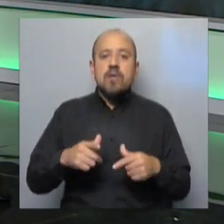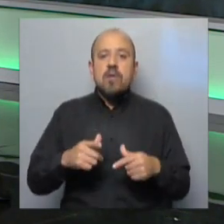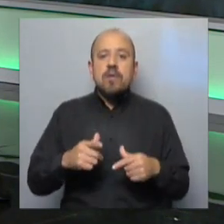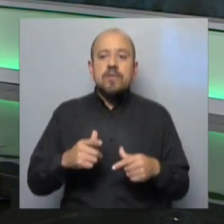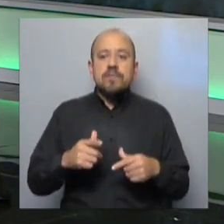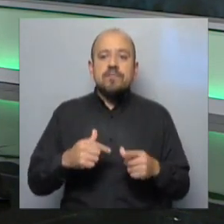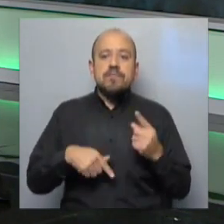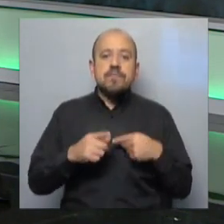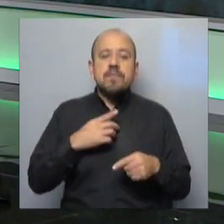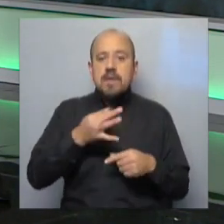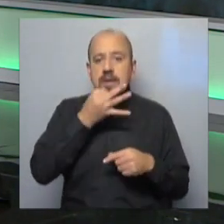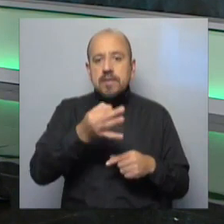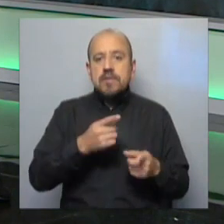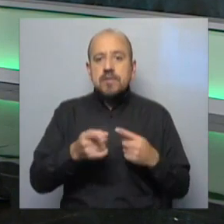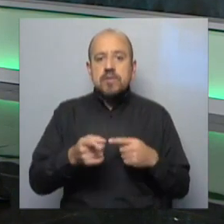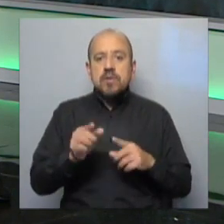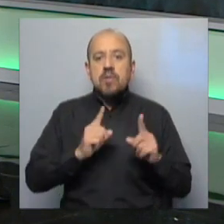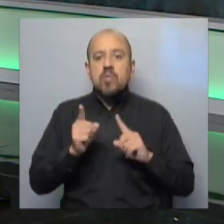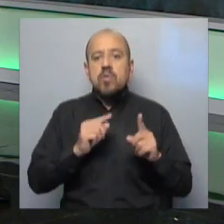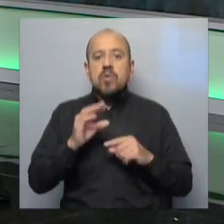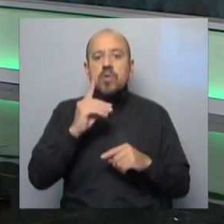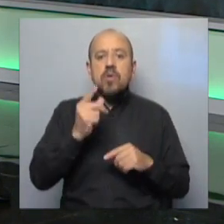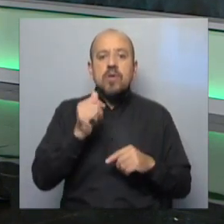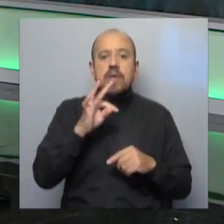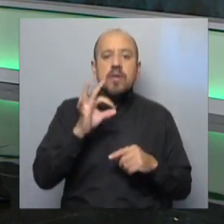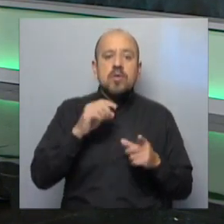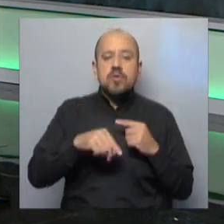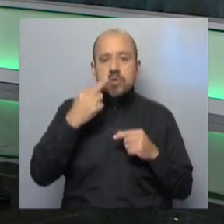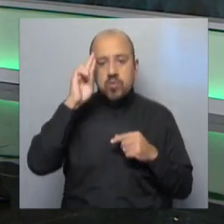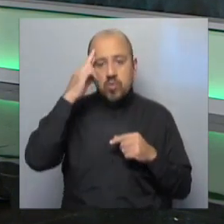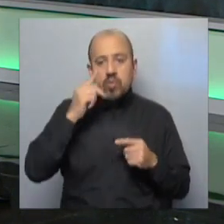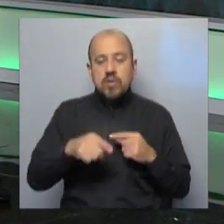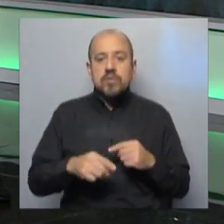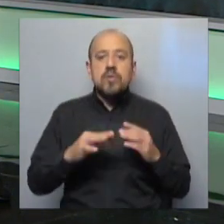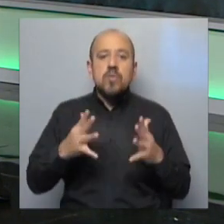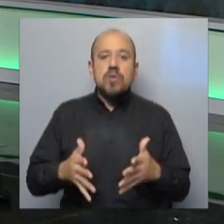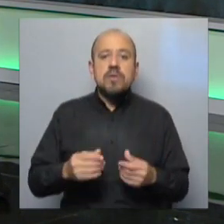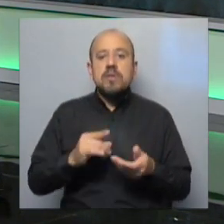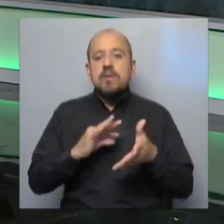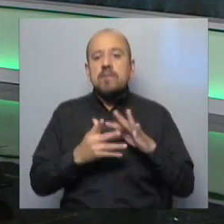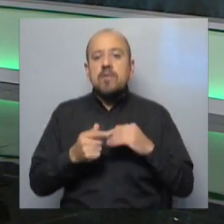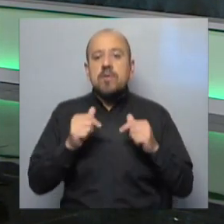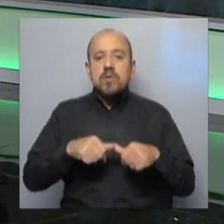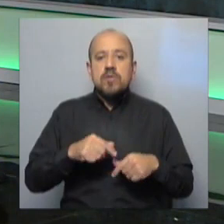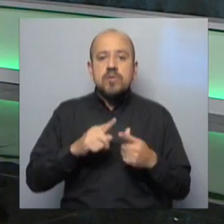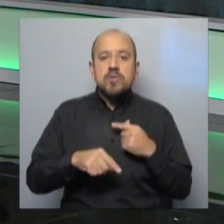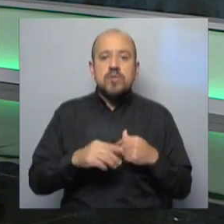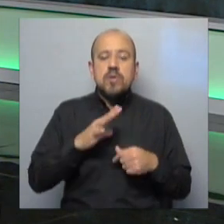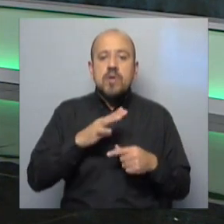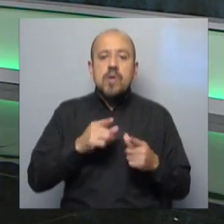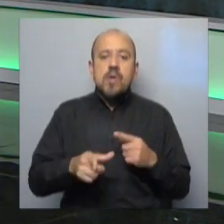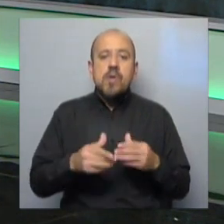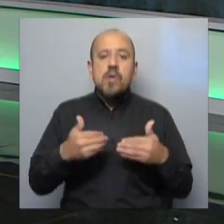y también comentarles algunos datos vinculados a la contaminación en uruguay y cuál es el modelo de desarrollo que tiene nuestro país que está afectando gravemente